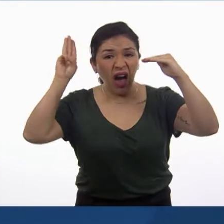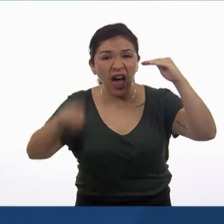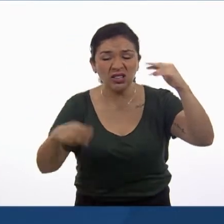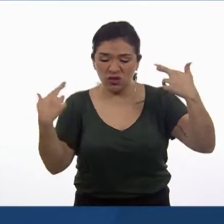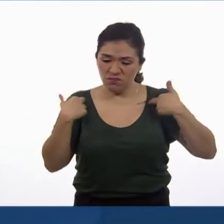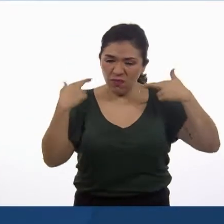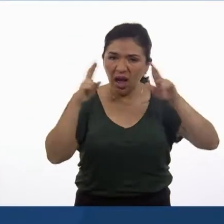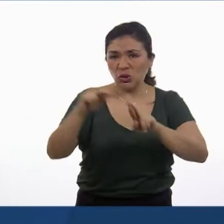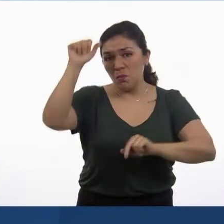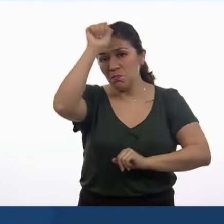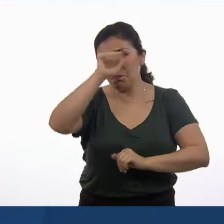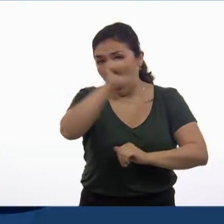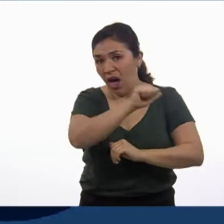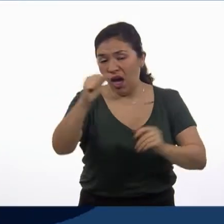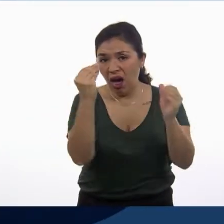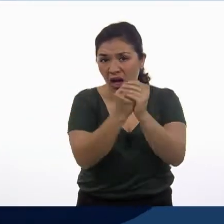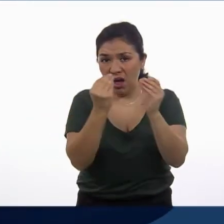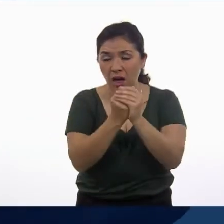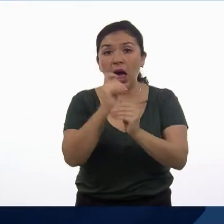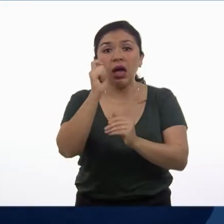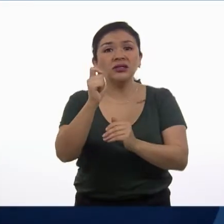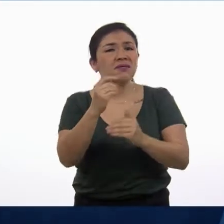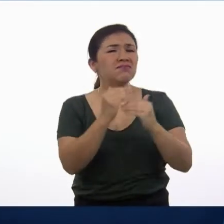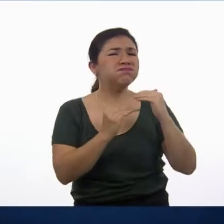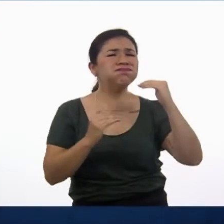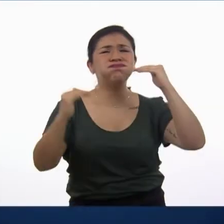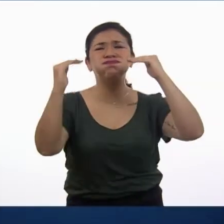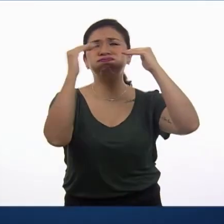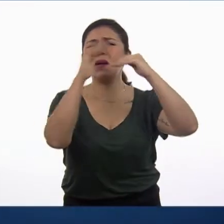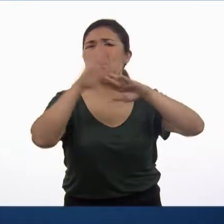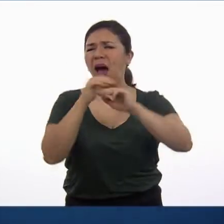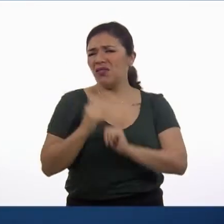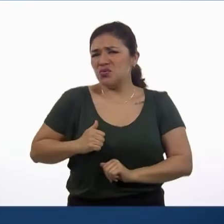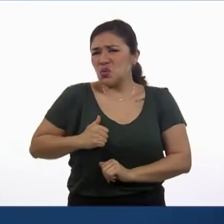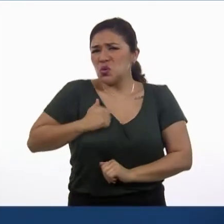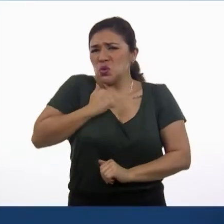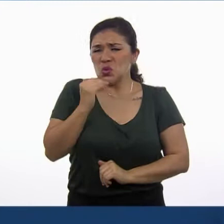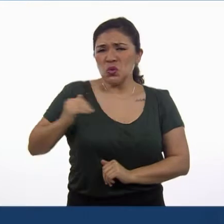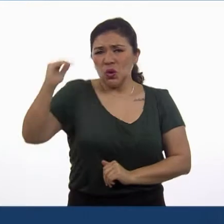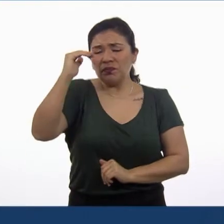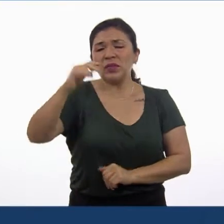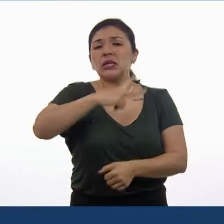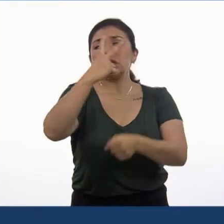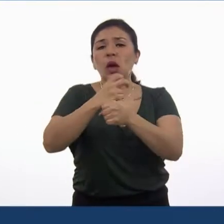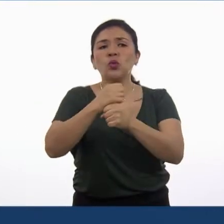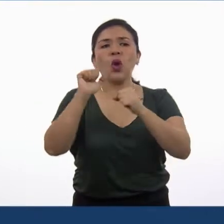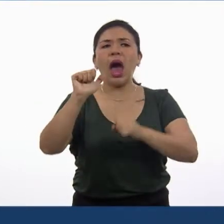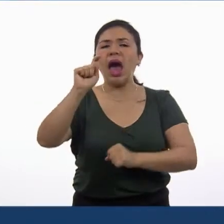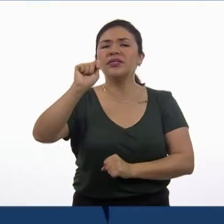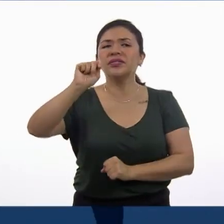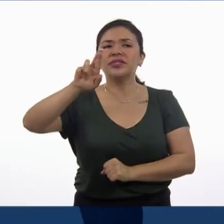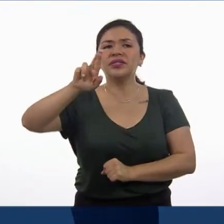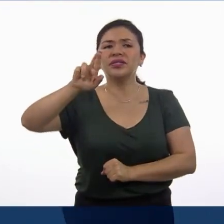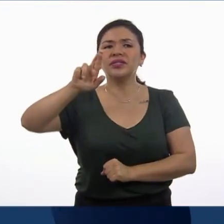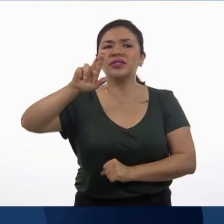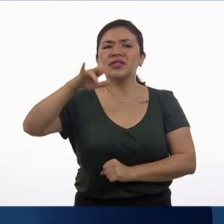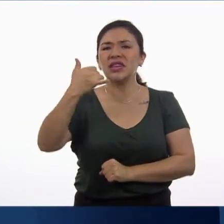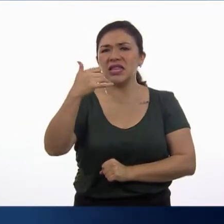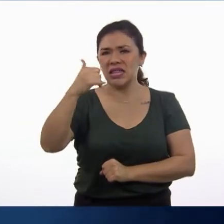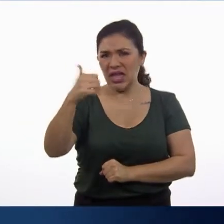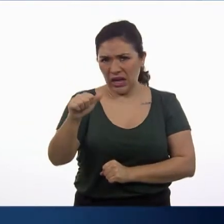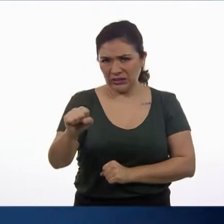los sacerdotes. Se encontraban en la cúspide de la sociedad. Luego siguen los kshatriyas, que eran